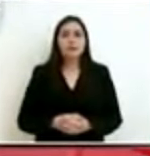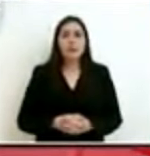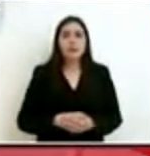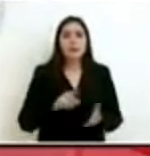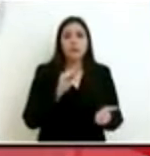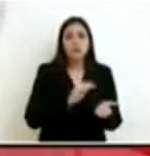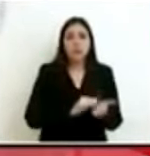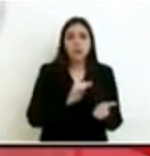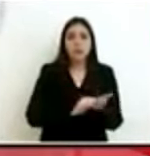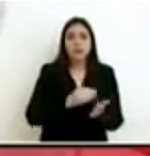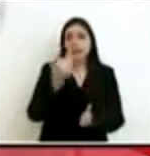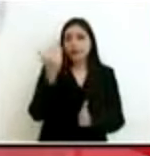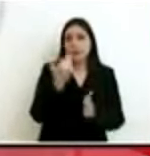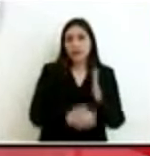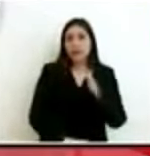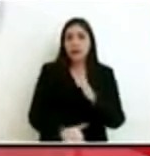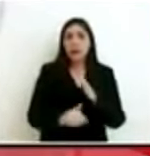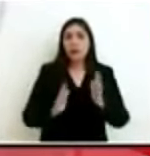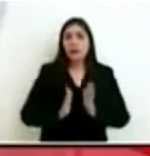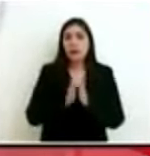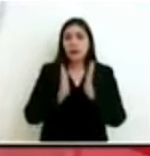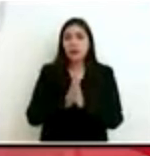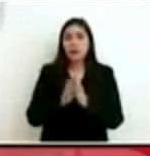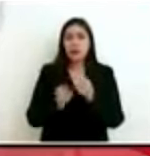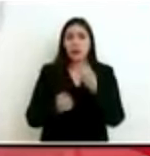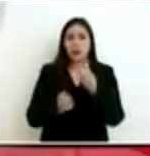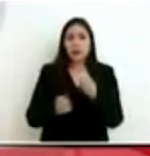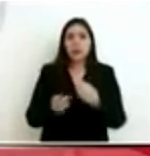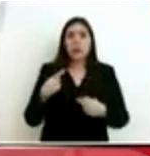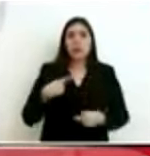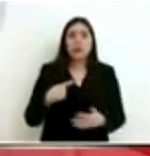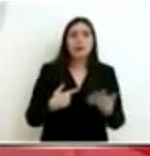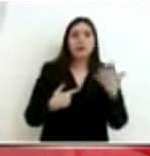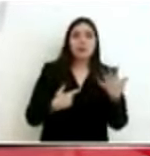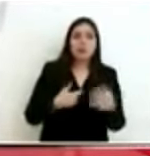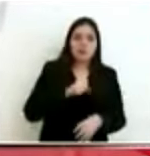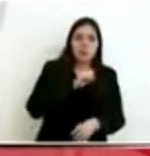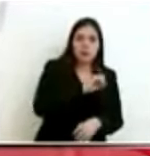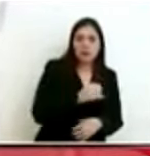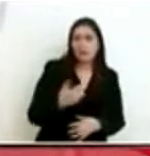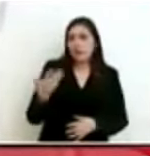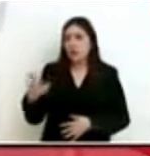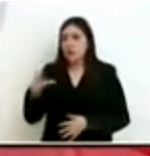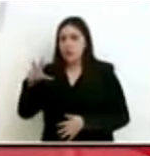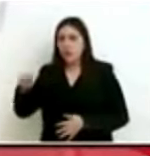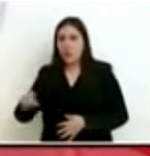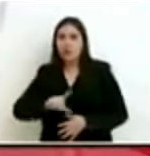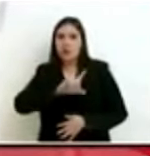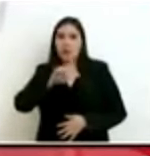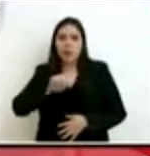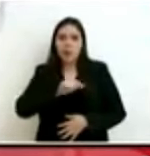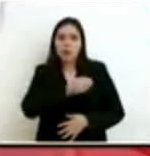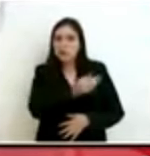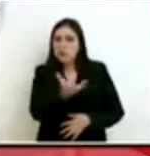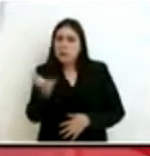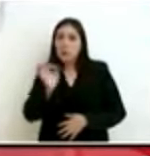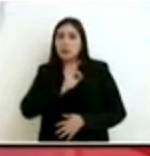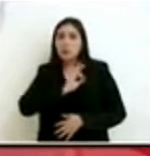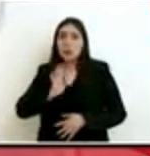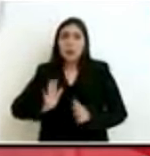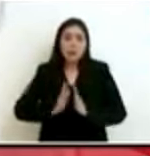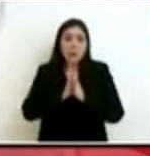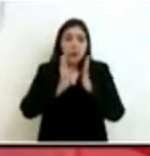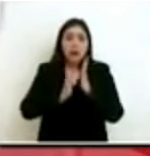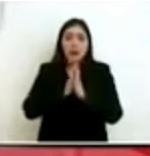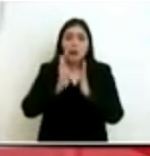dos rondas de 5 a favor y 5 en contra y podrán decir sus argumentos, inclusive hasta el